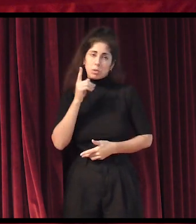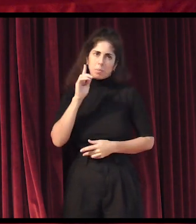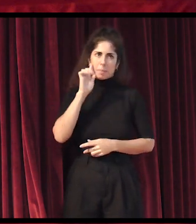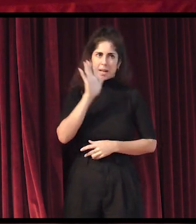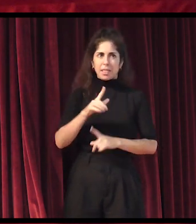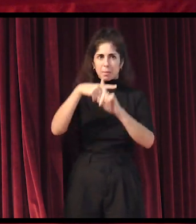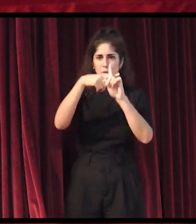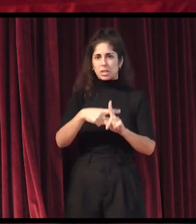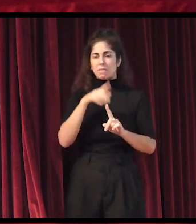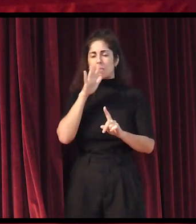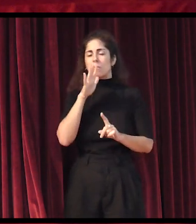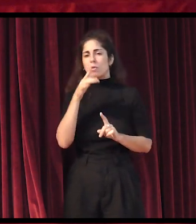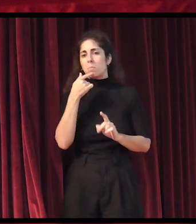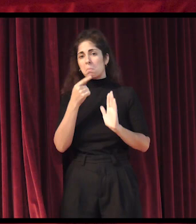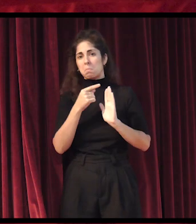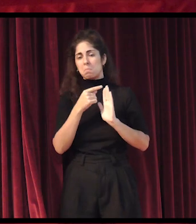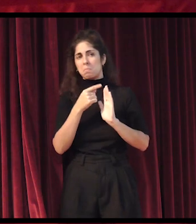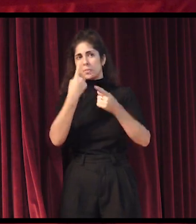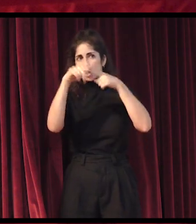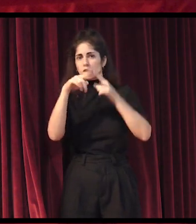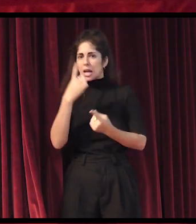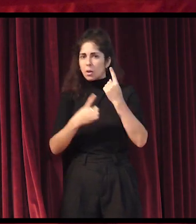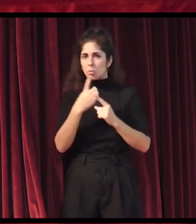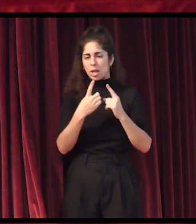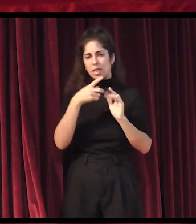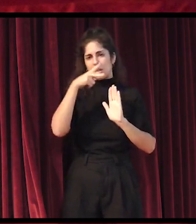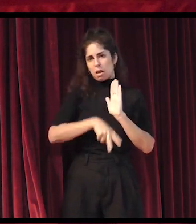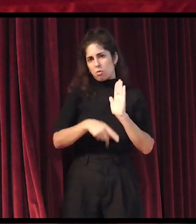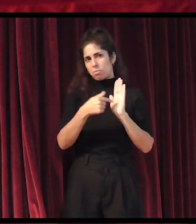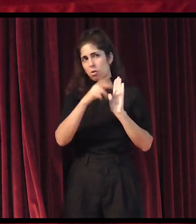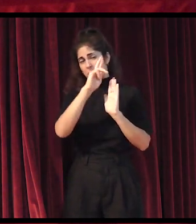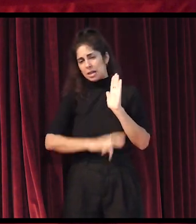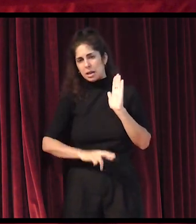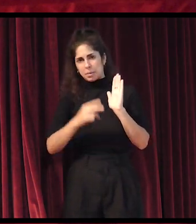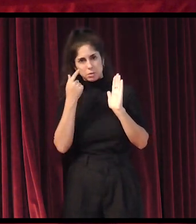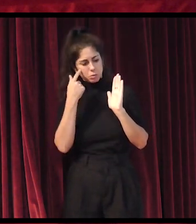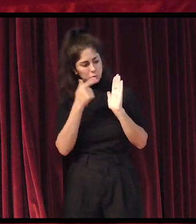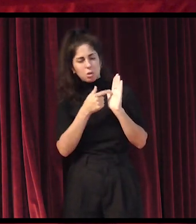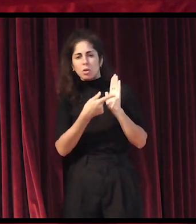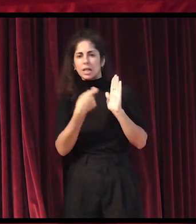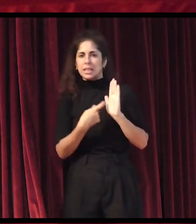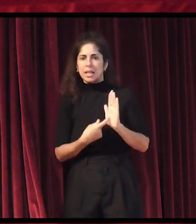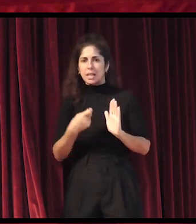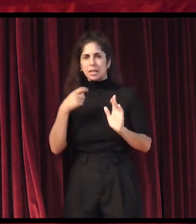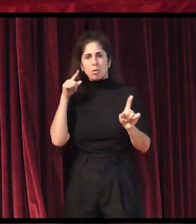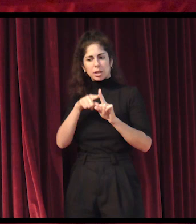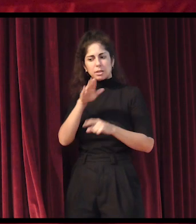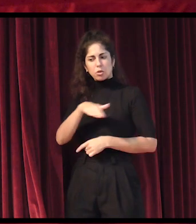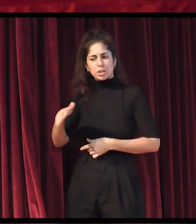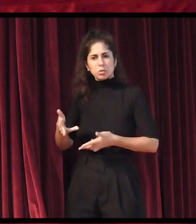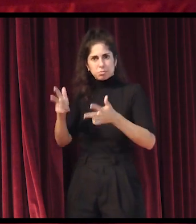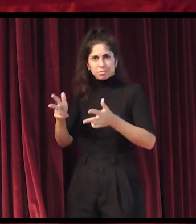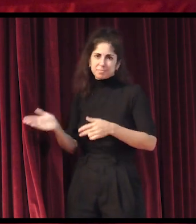porque se supone que están cambiando cosas para dejar jugar, pero ¿y qué pasa si tu hijo destaca? Tiene